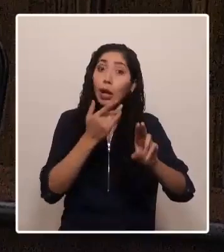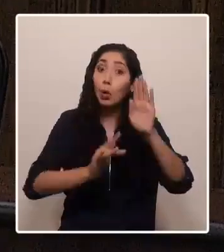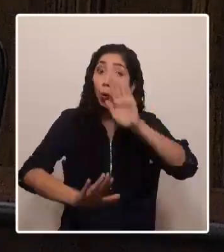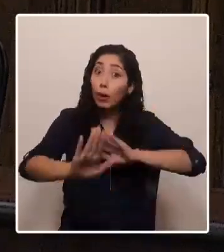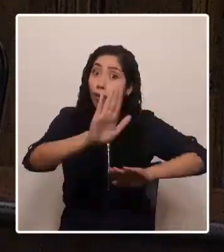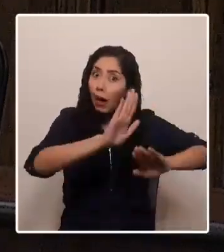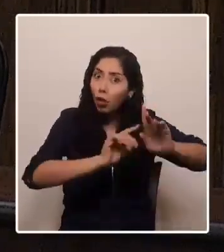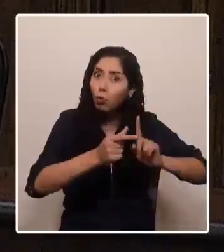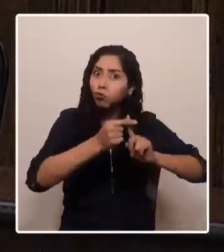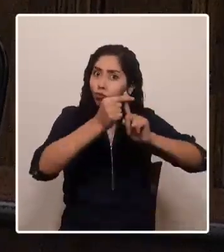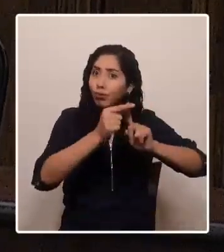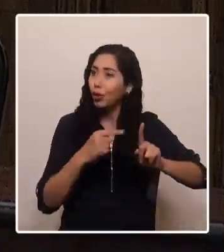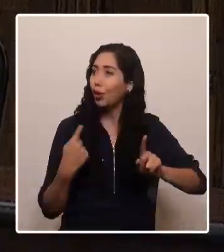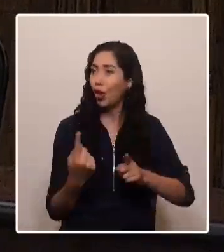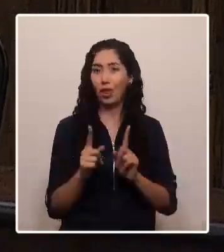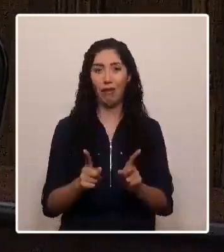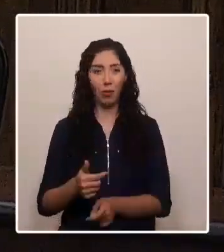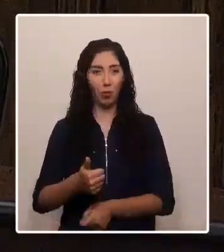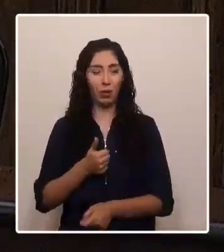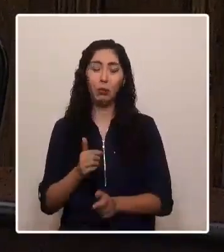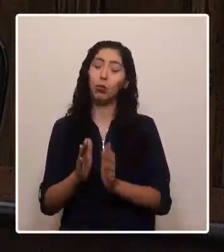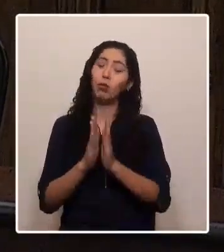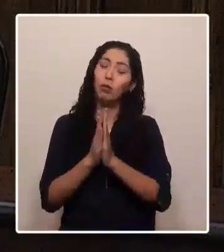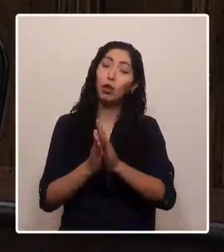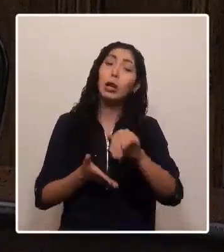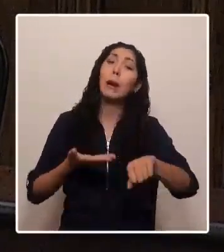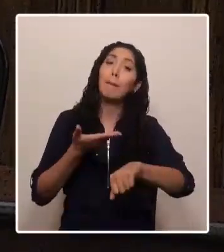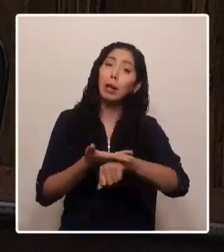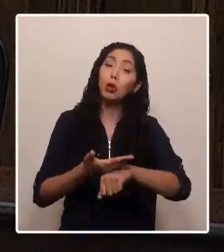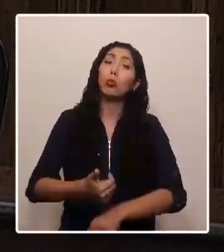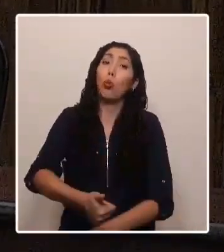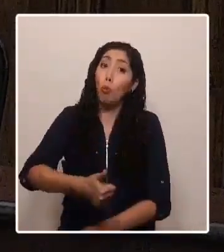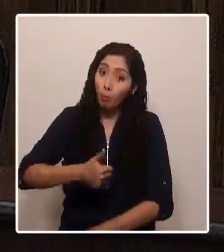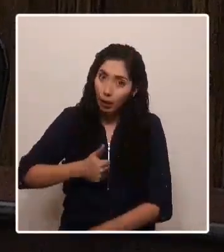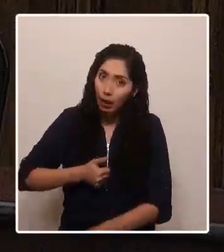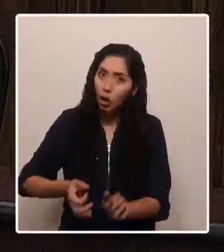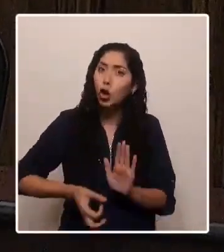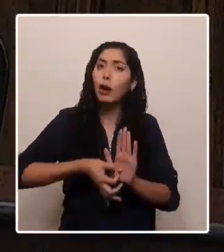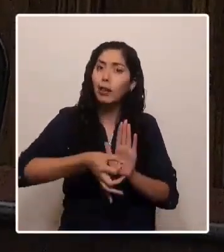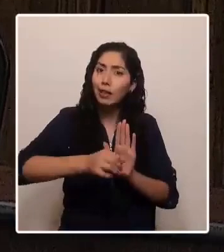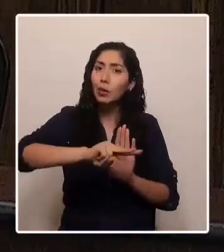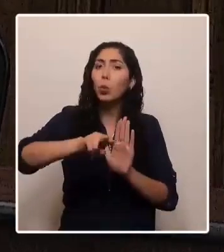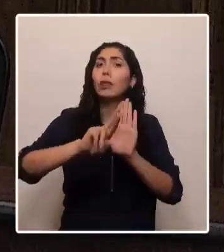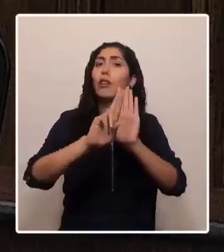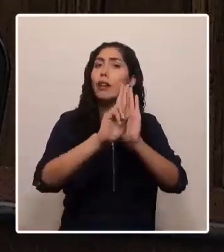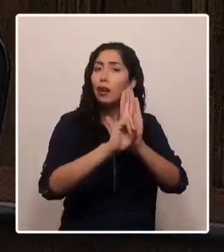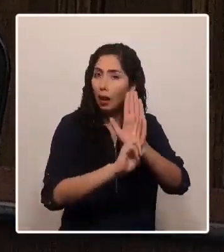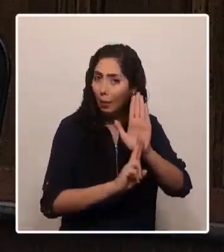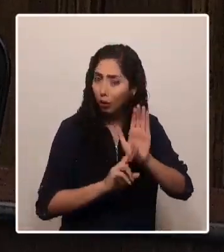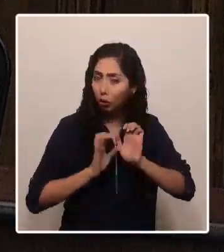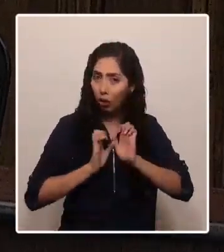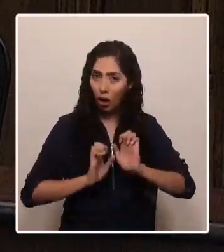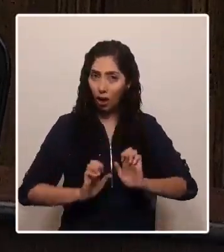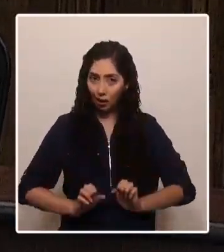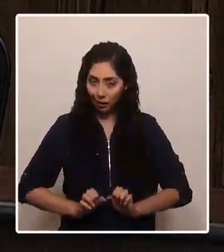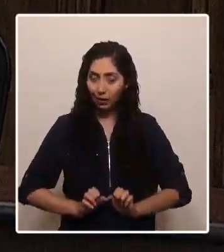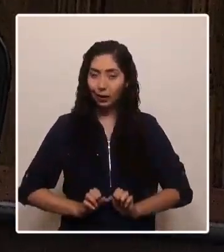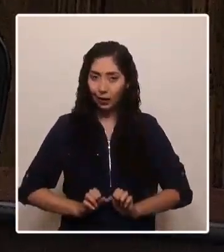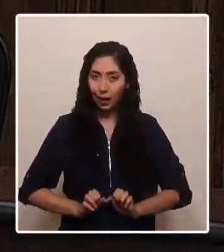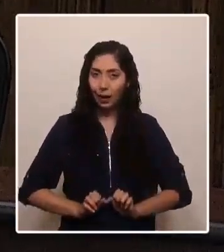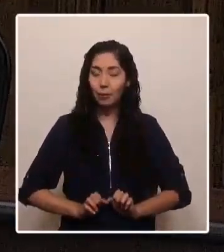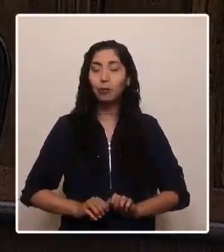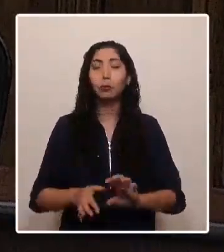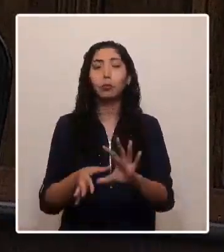todos. Por favor, le pido que nos ajustemos a lo que particularmente dice nuestro reglamento de ética respecto a este punto. Muchas